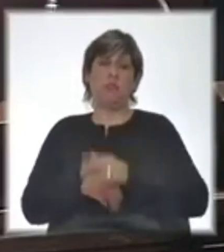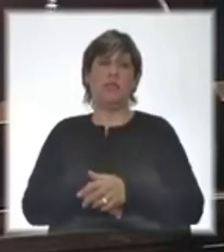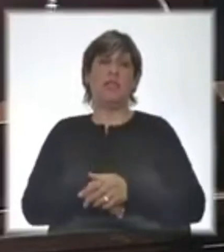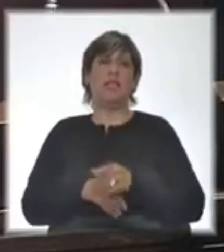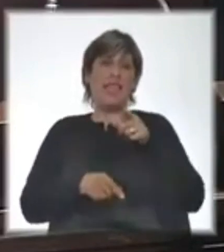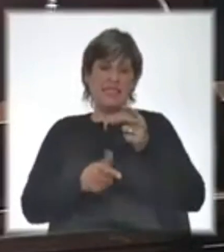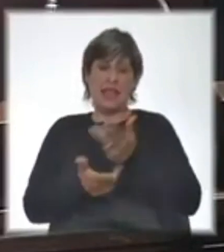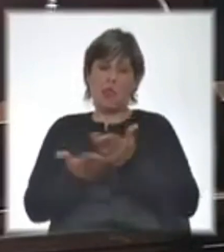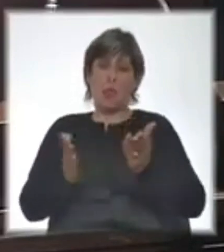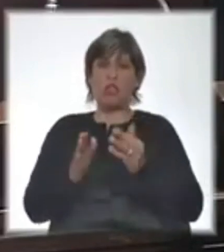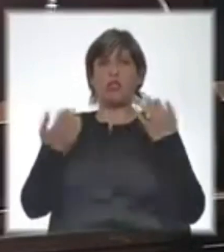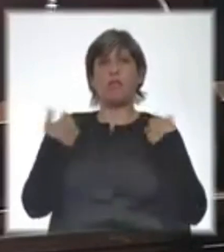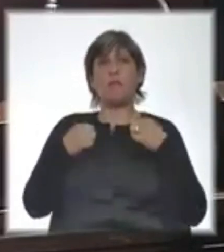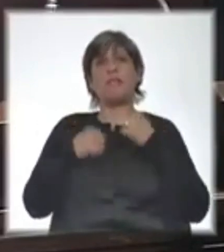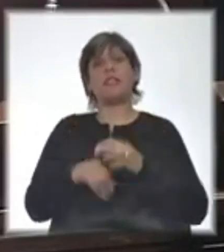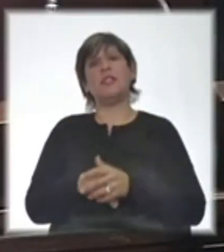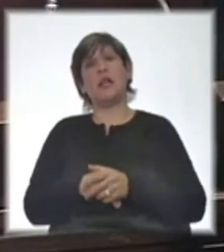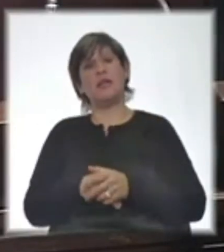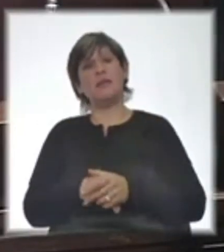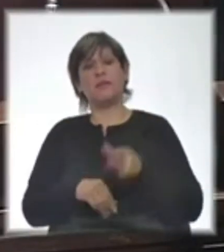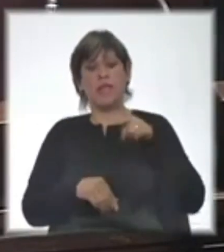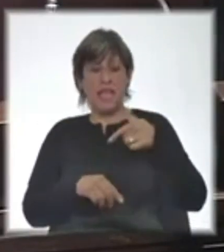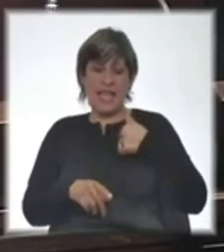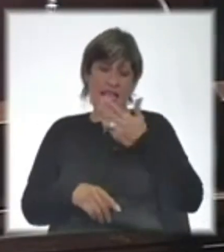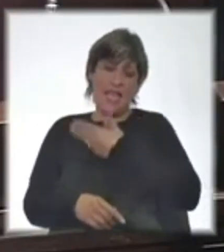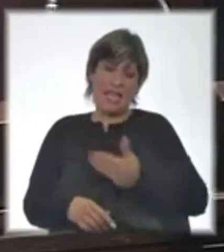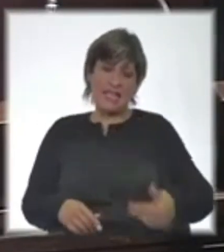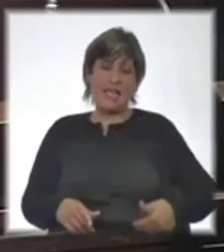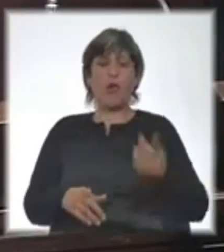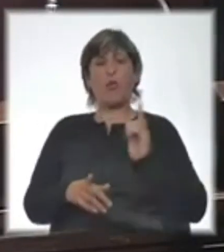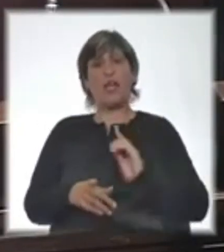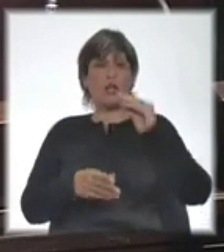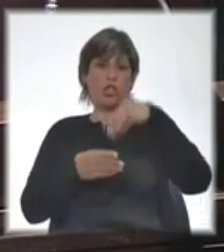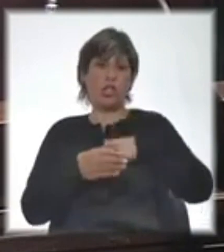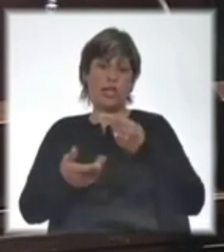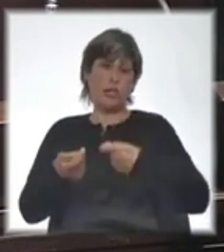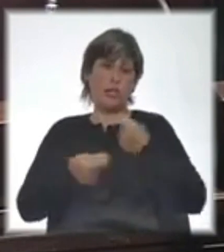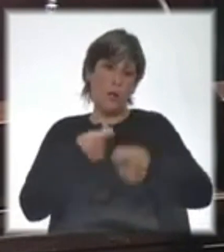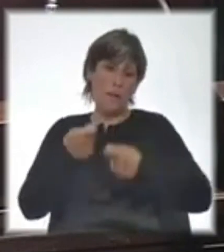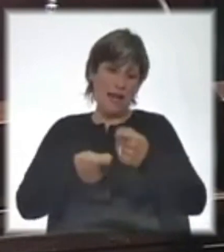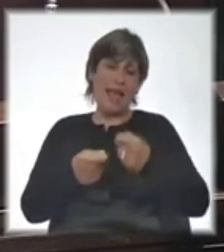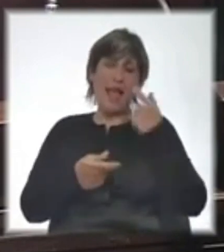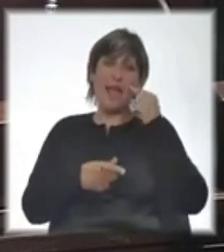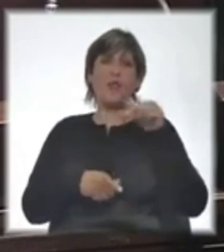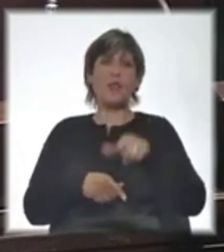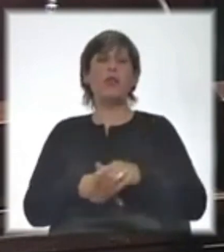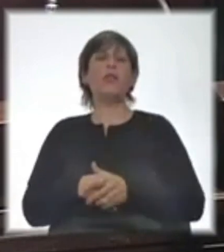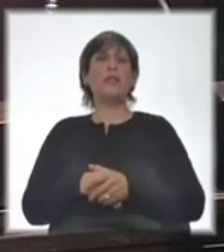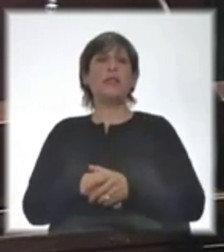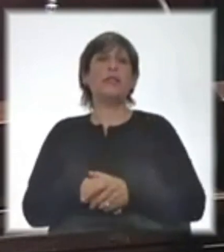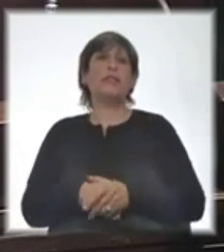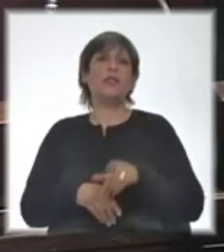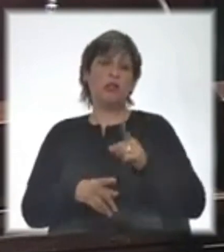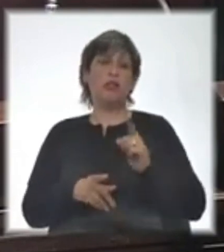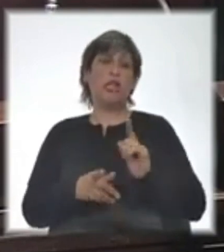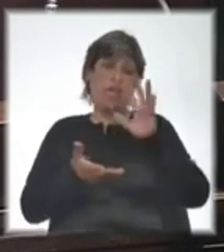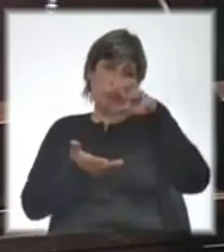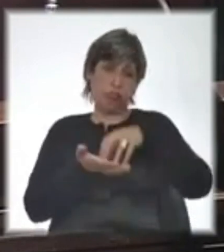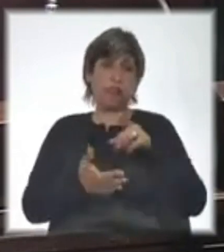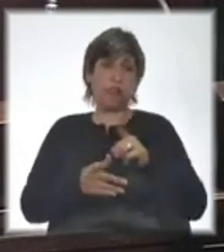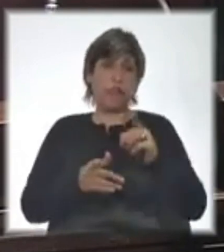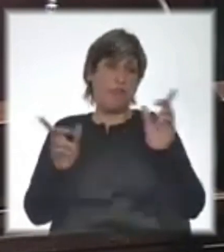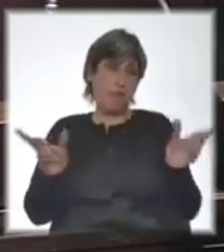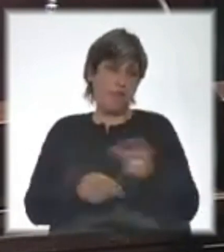demostración práctica es que el gobierno está embarcado en que UPM termine su instalación, le